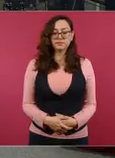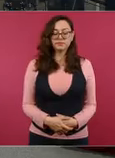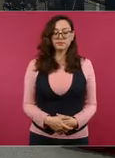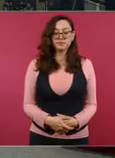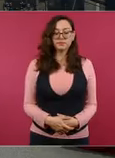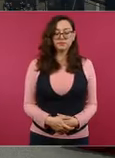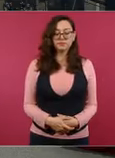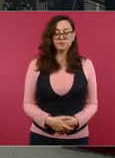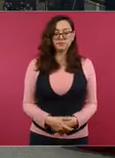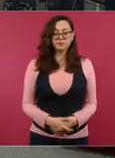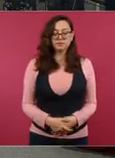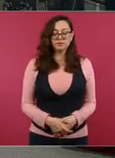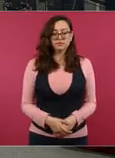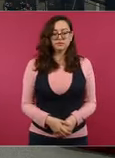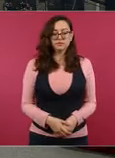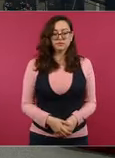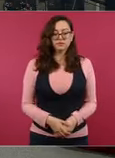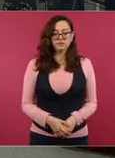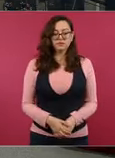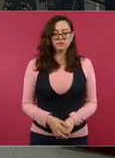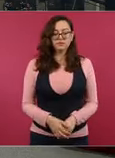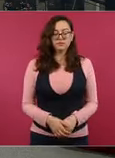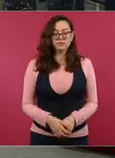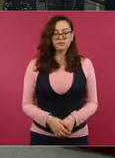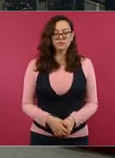Muy bien, pues empezamos.